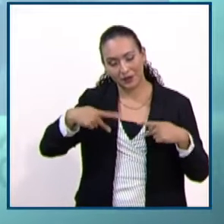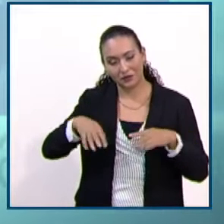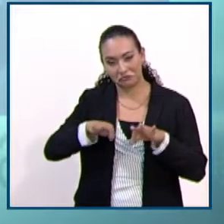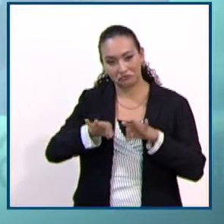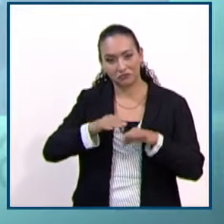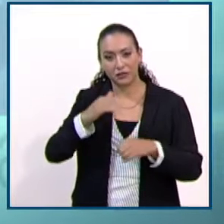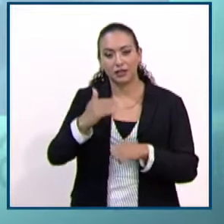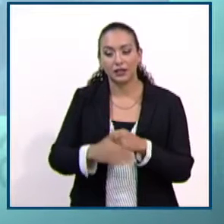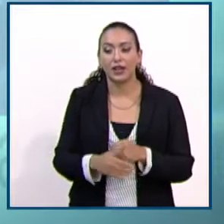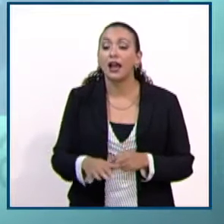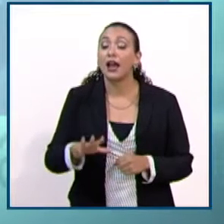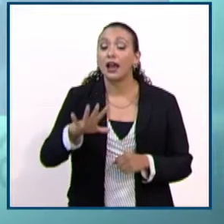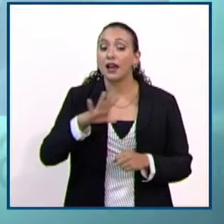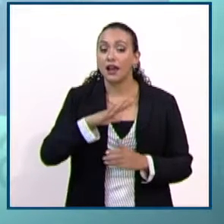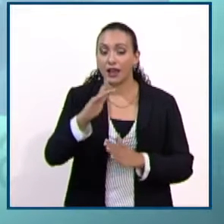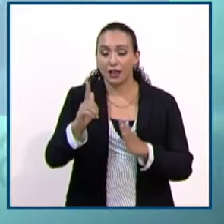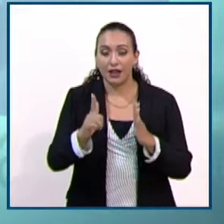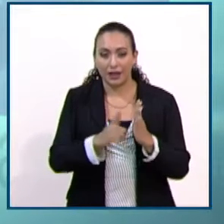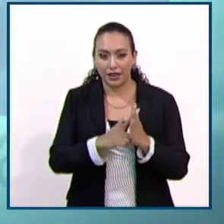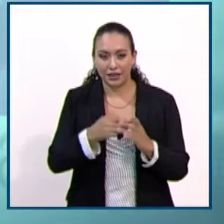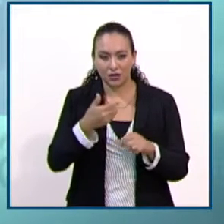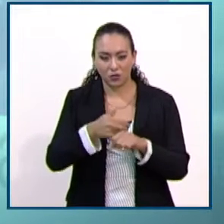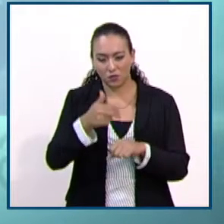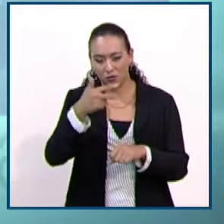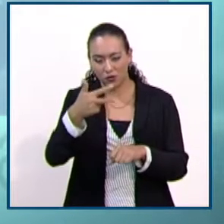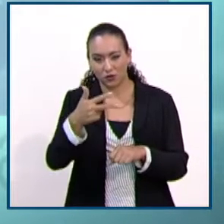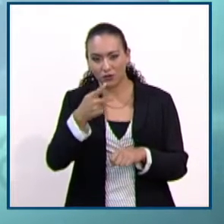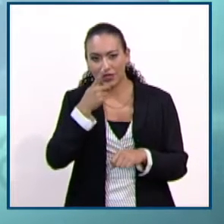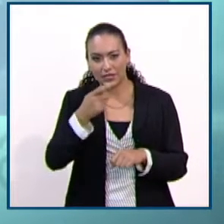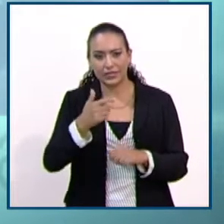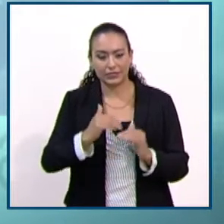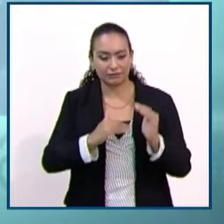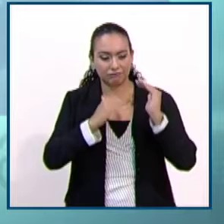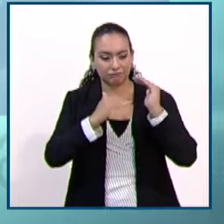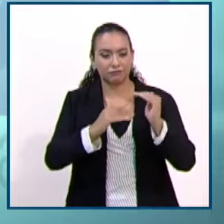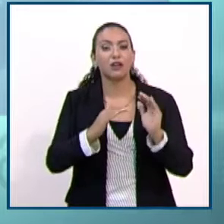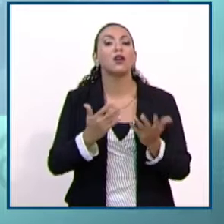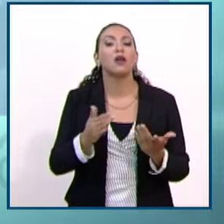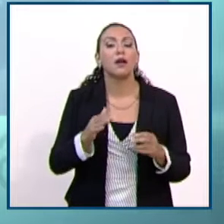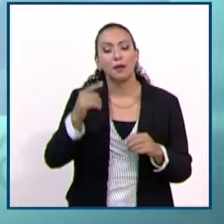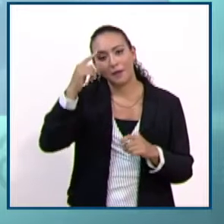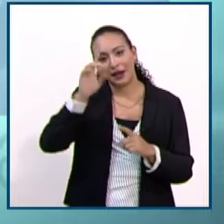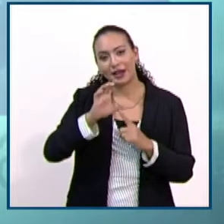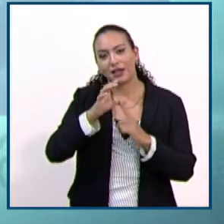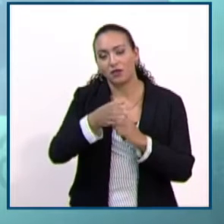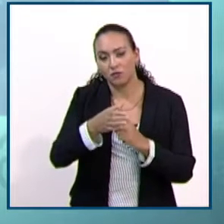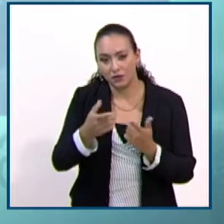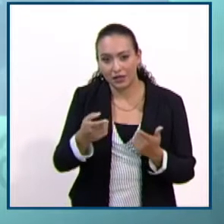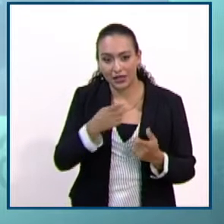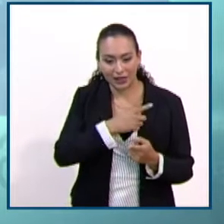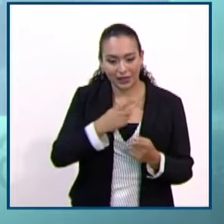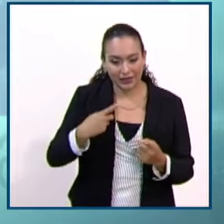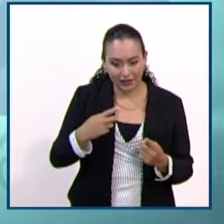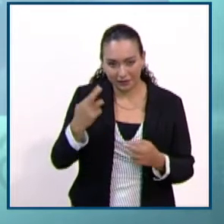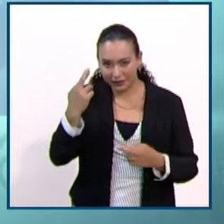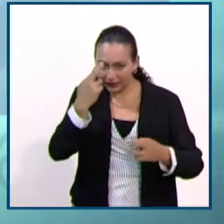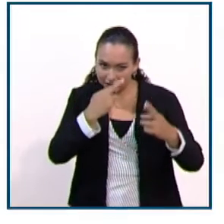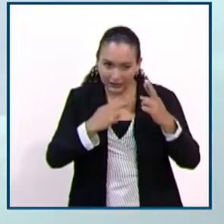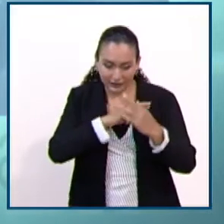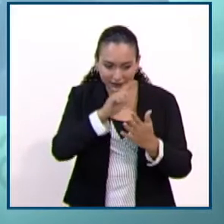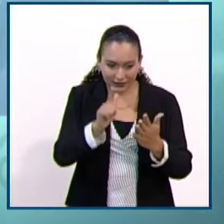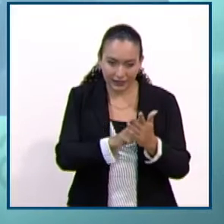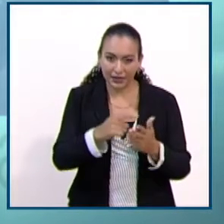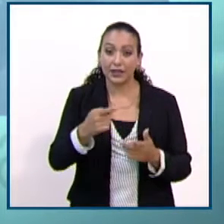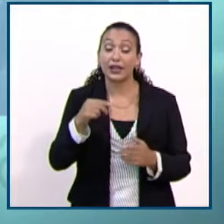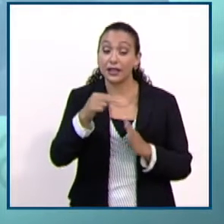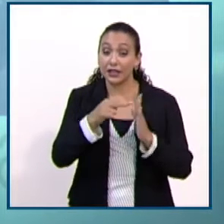párrafo 8 de la ley en la materia, que establece montos máximos a comisiones, no viola el principio de confianza legítima, y dicha